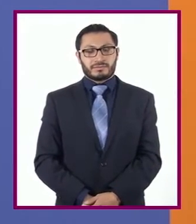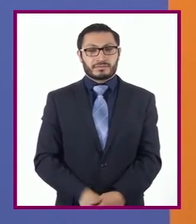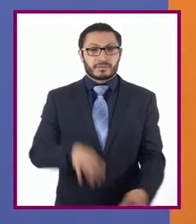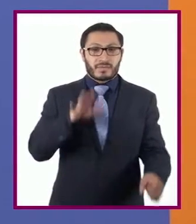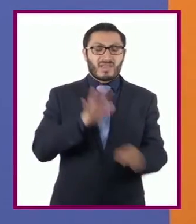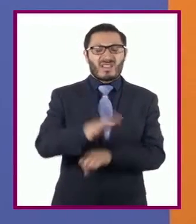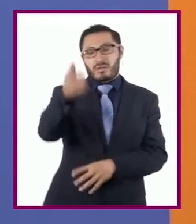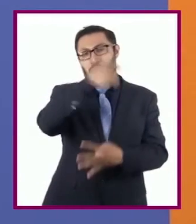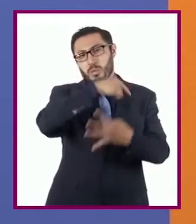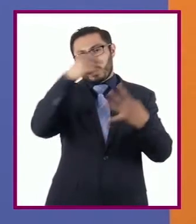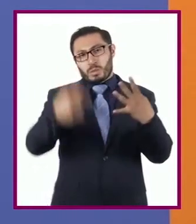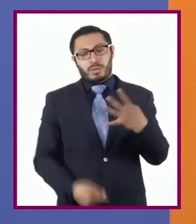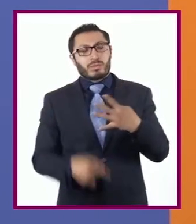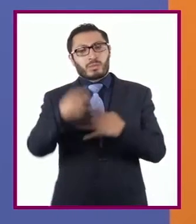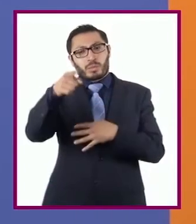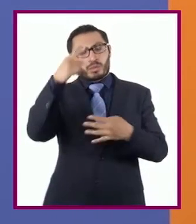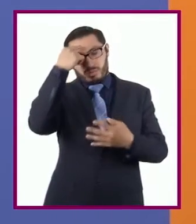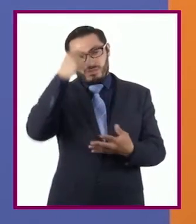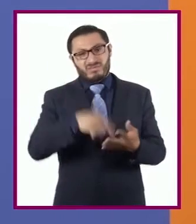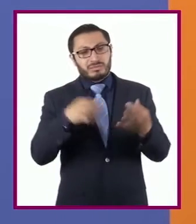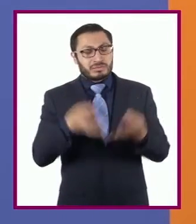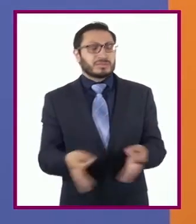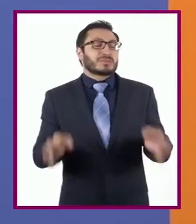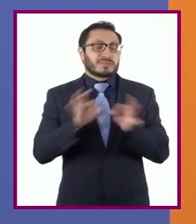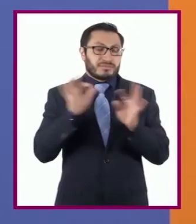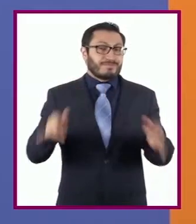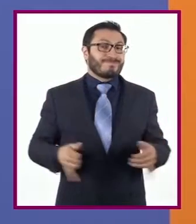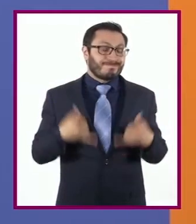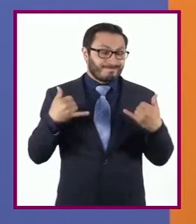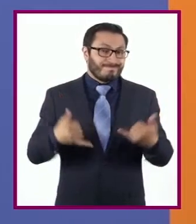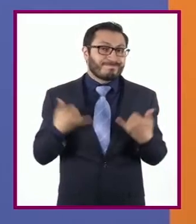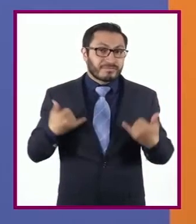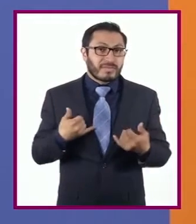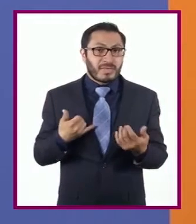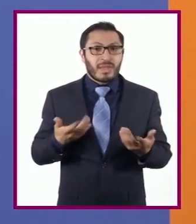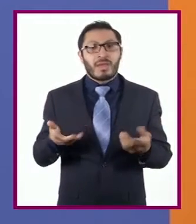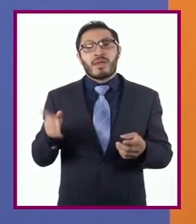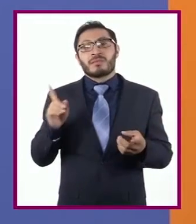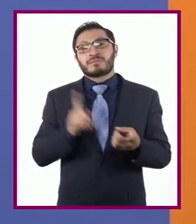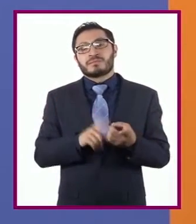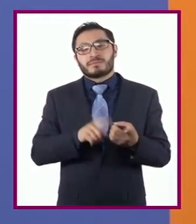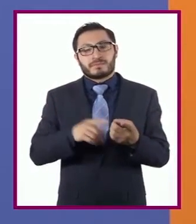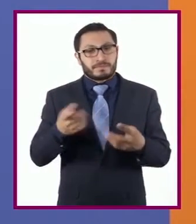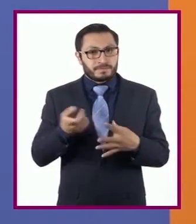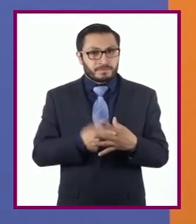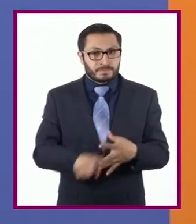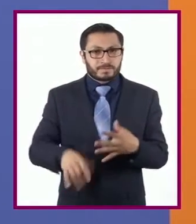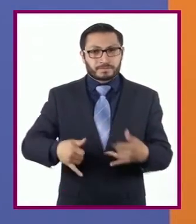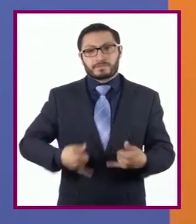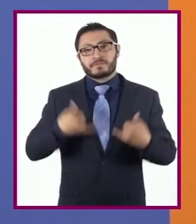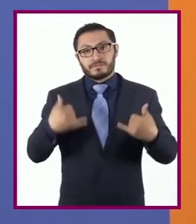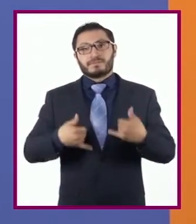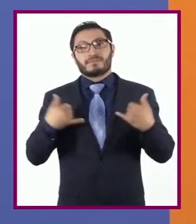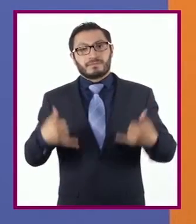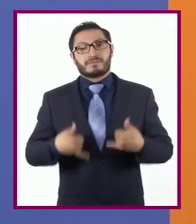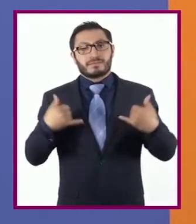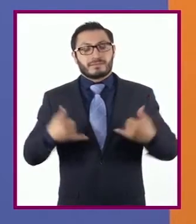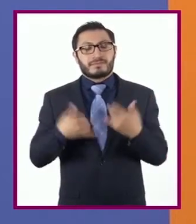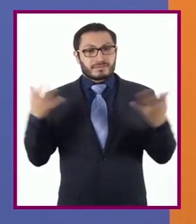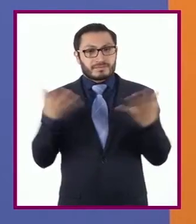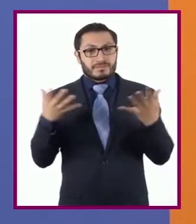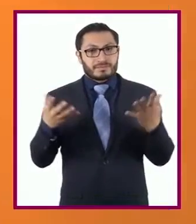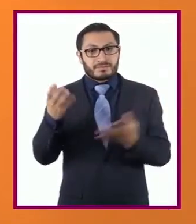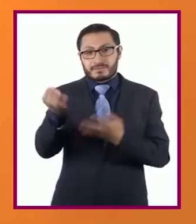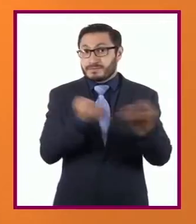¿Cuáles de estos aspectos son cruciales en la adolescencia? ¿Por dónde tendrían que iniciar las y los jóvenes a hacer una